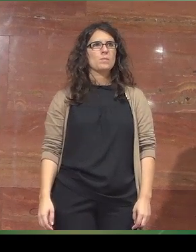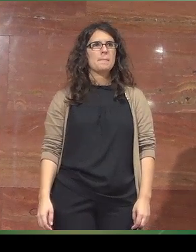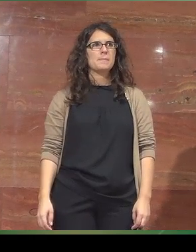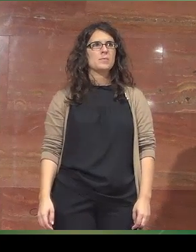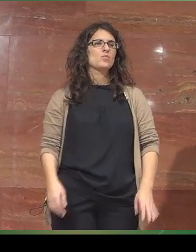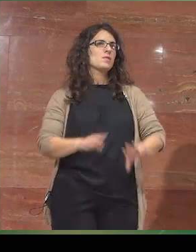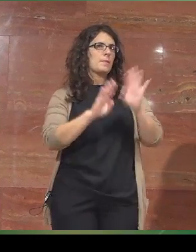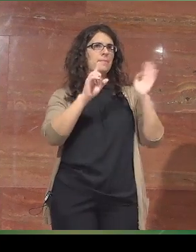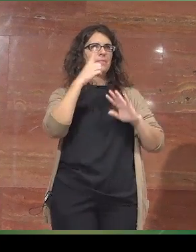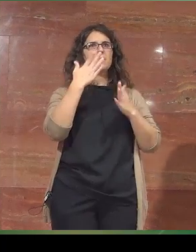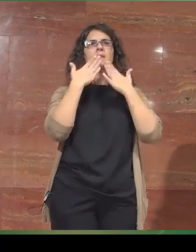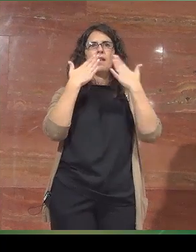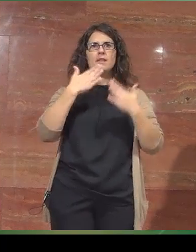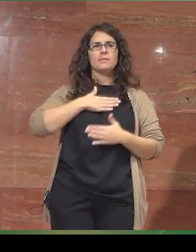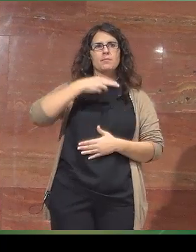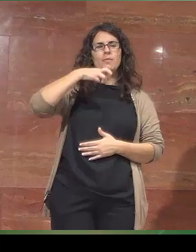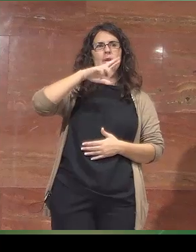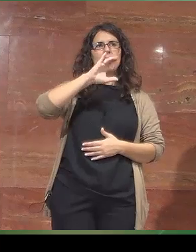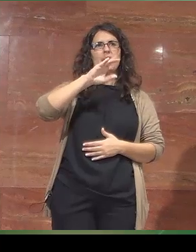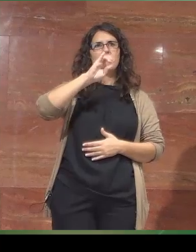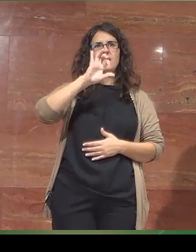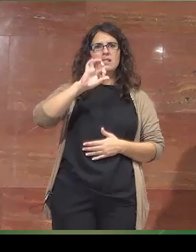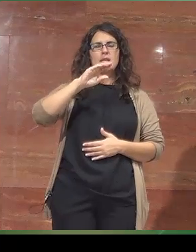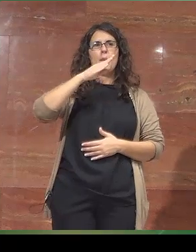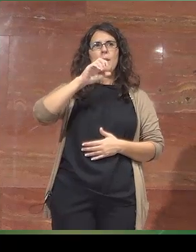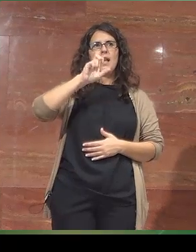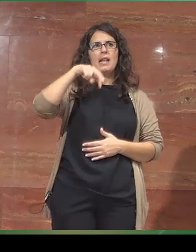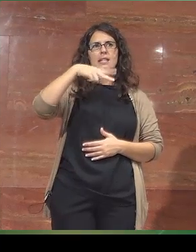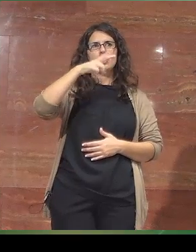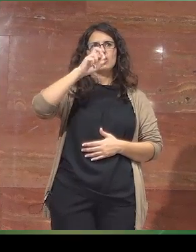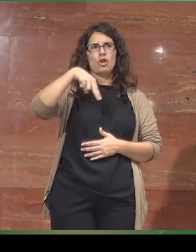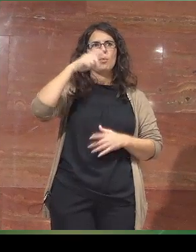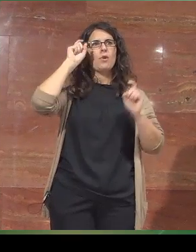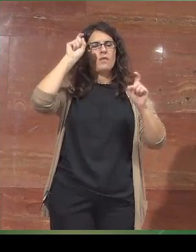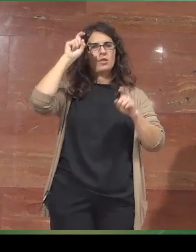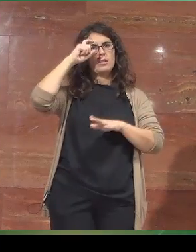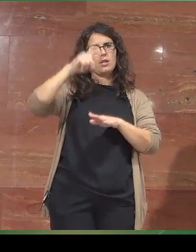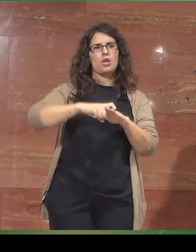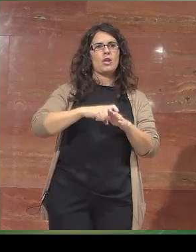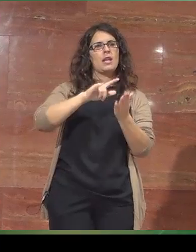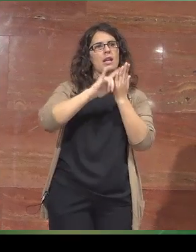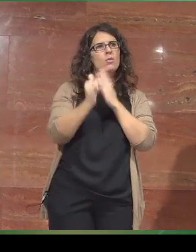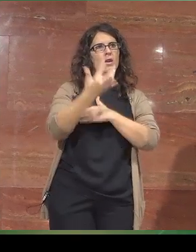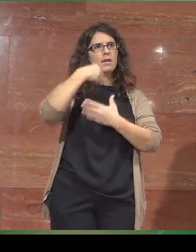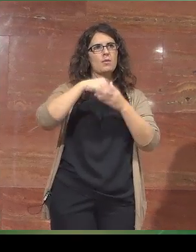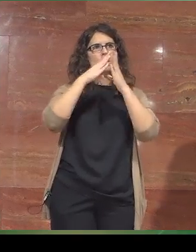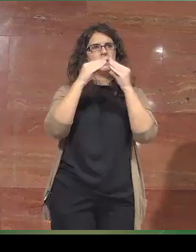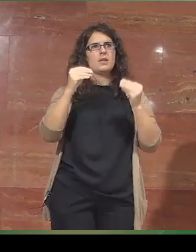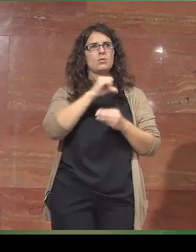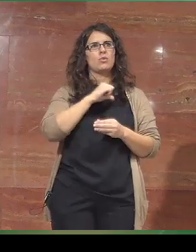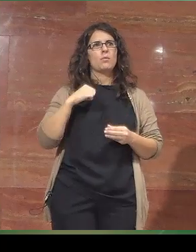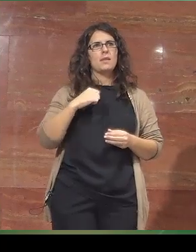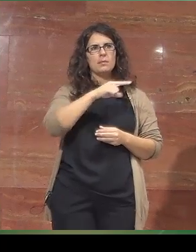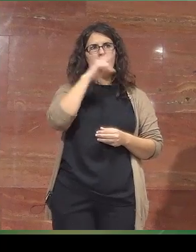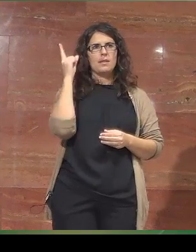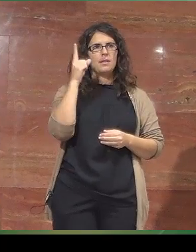Bueno, gracias. Soy Mercedes Belinchón, soy profesora de Psicología del Lenguaje en la Universidad Autónoma de Madrid y